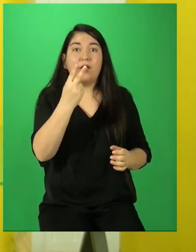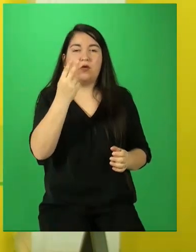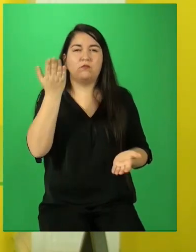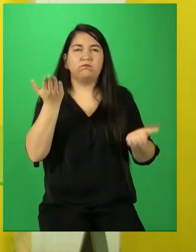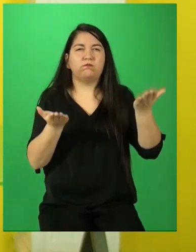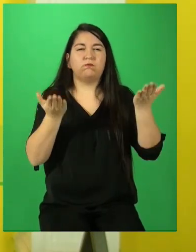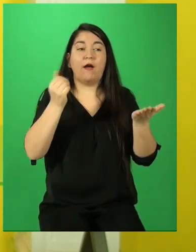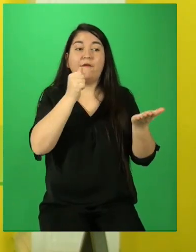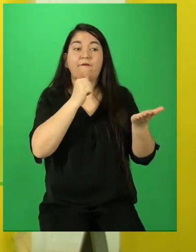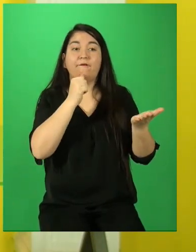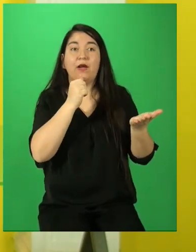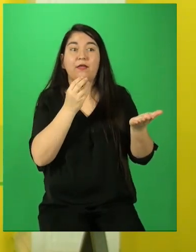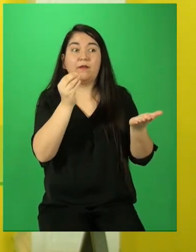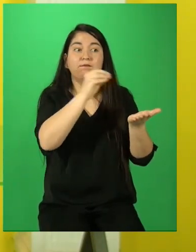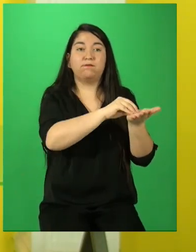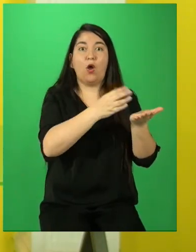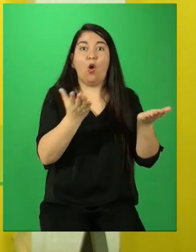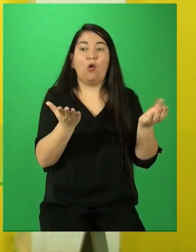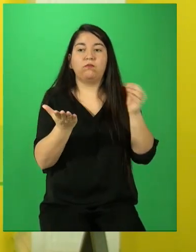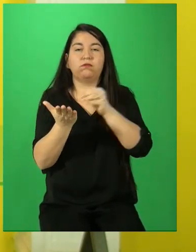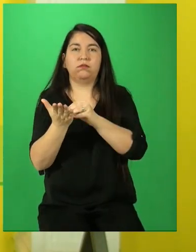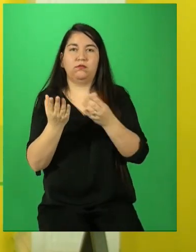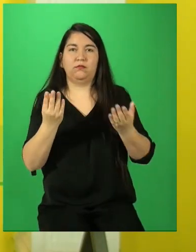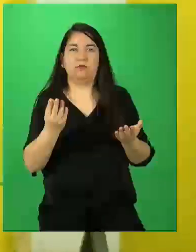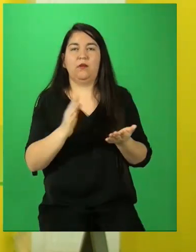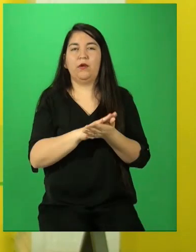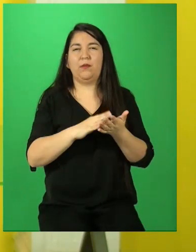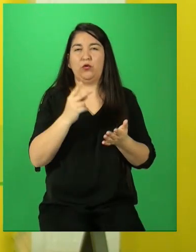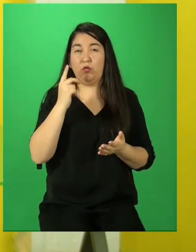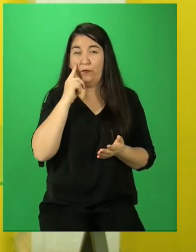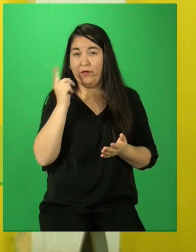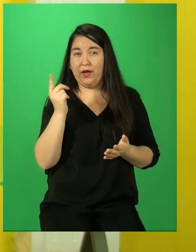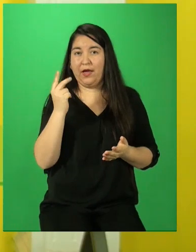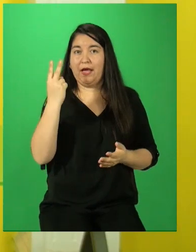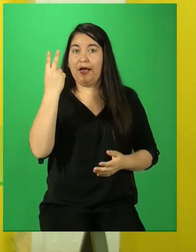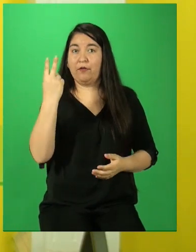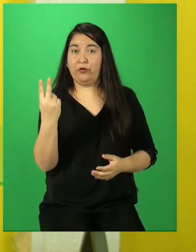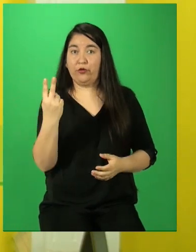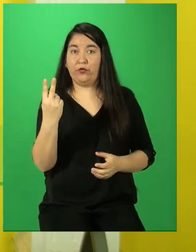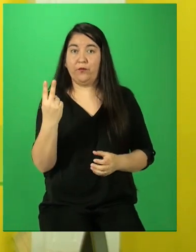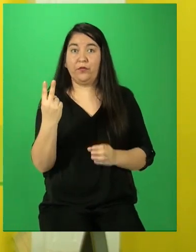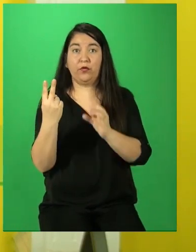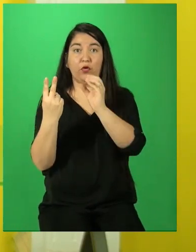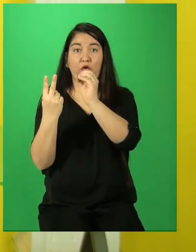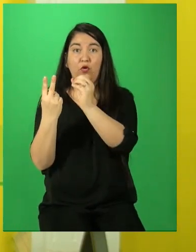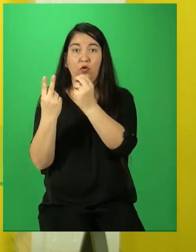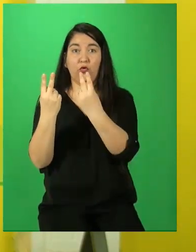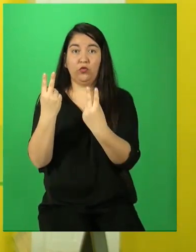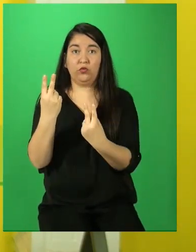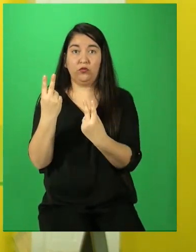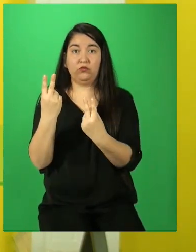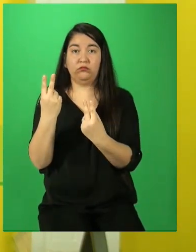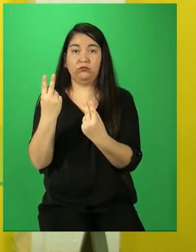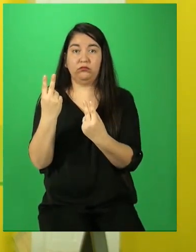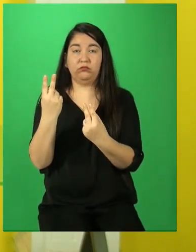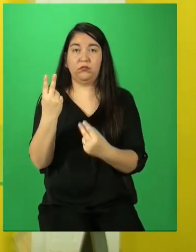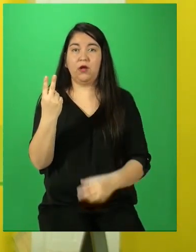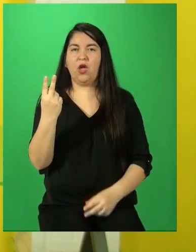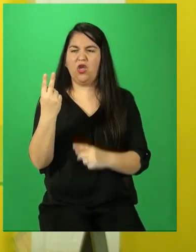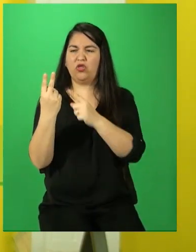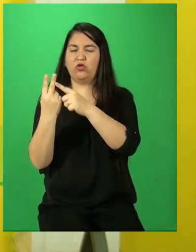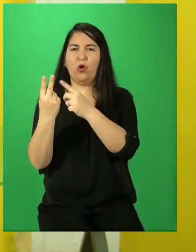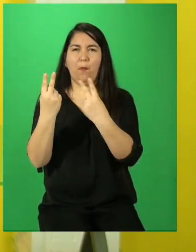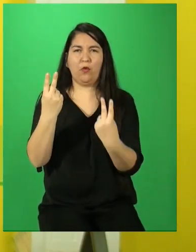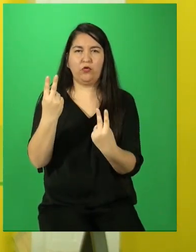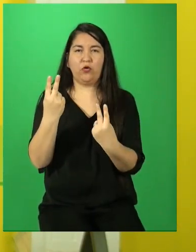podemos ver acá, por ejemplo, se pone un 2 delante de la molécula de oxígeno y nosotros decimos 2 por